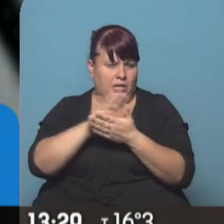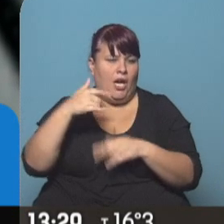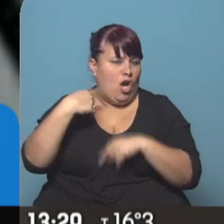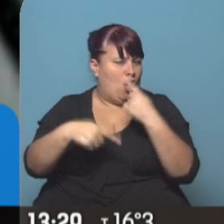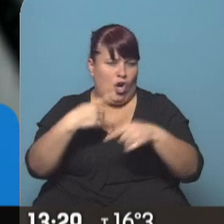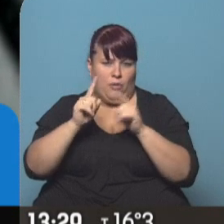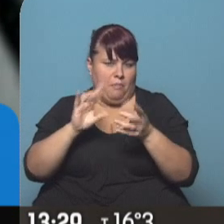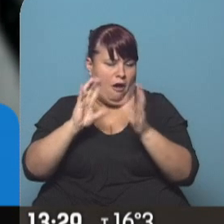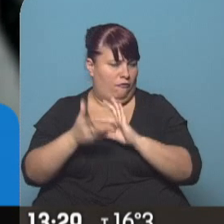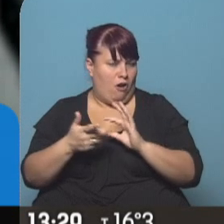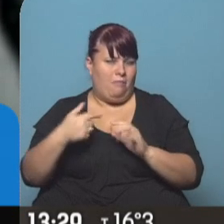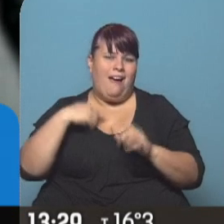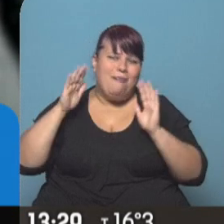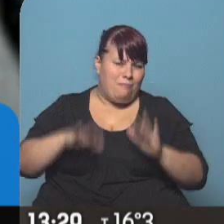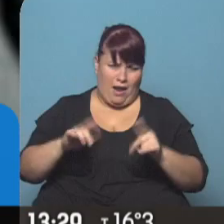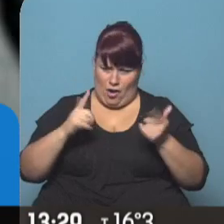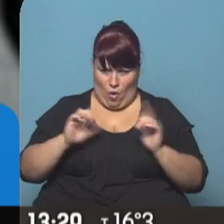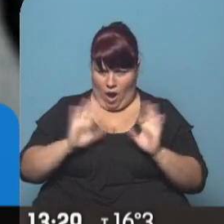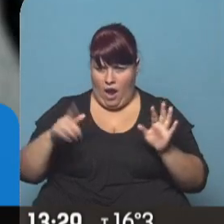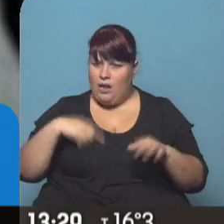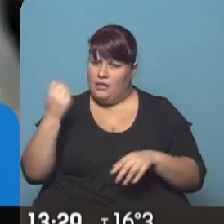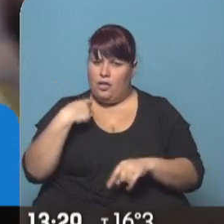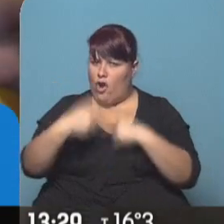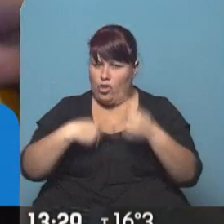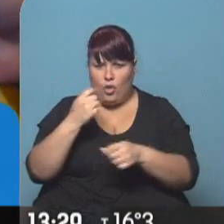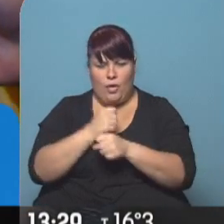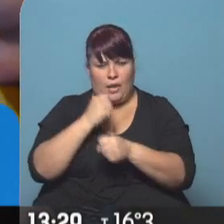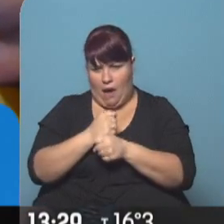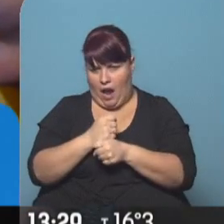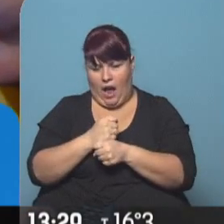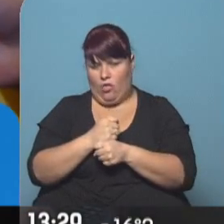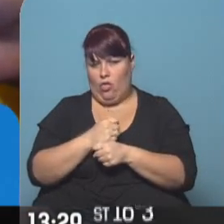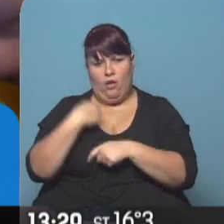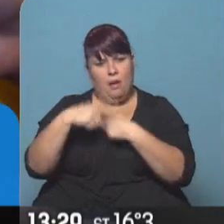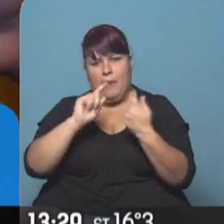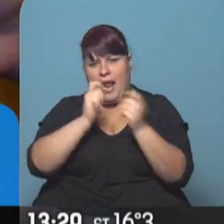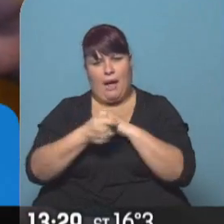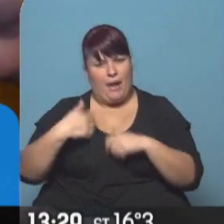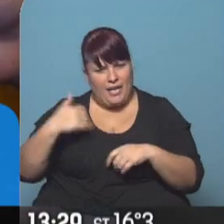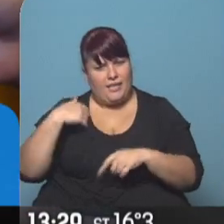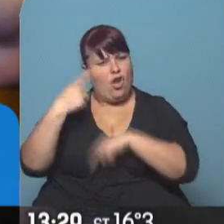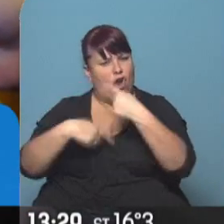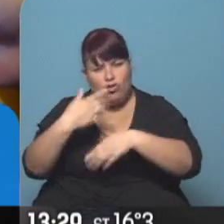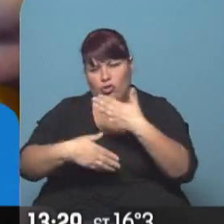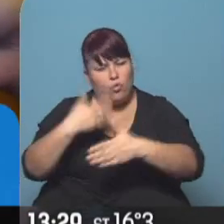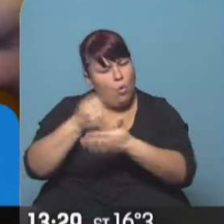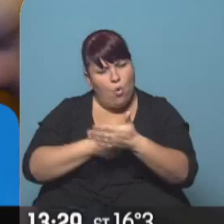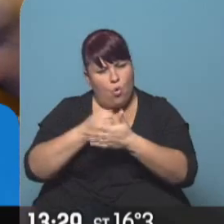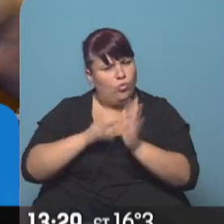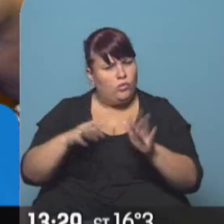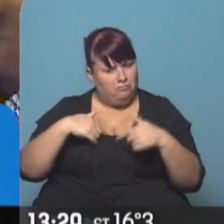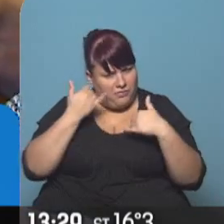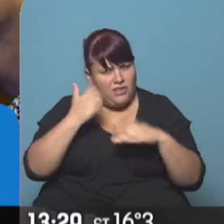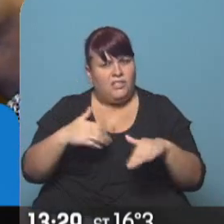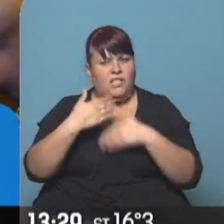seguiremos en la misma línea, no nos van a parar en términos de seguir trabajando por cambiar este país, por seguir adelante. Que estamos